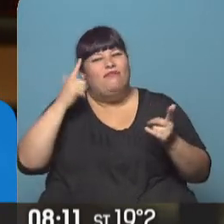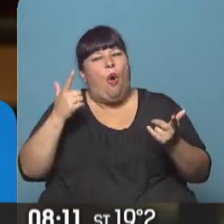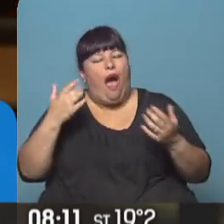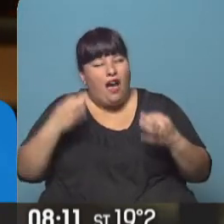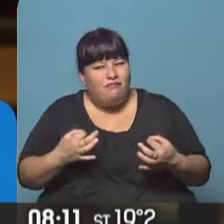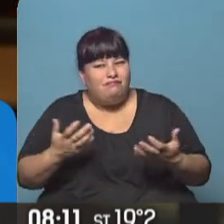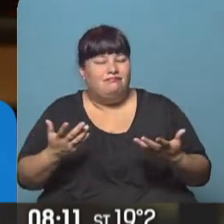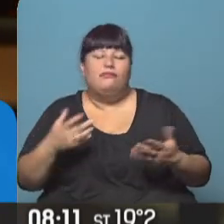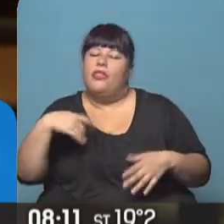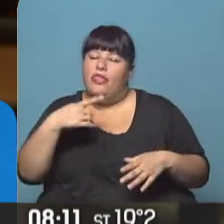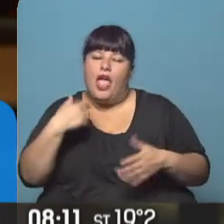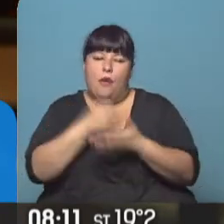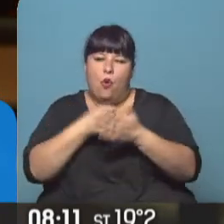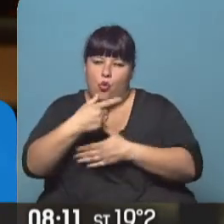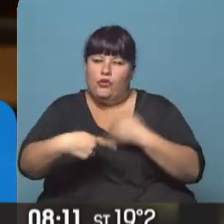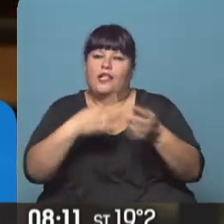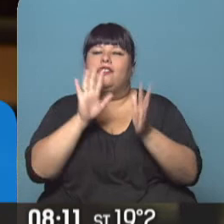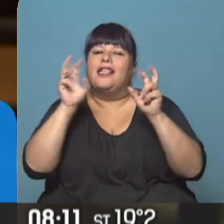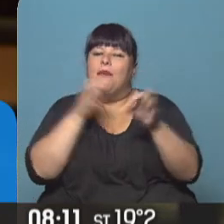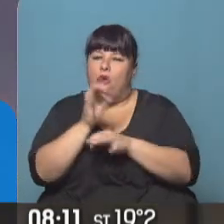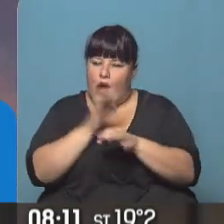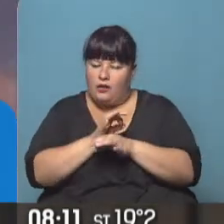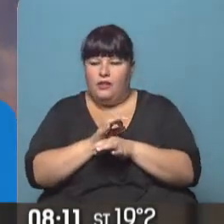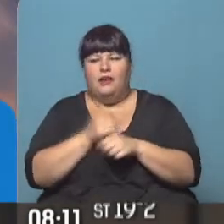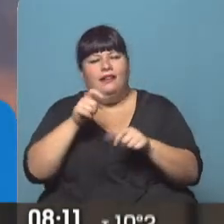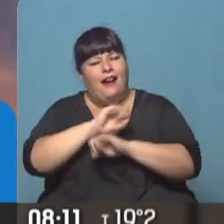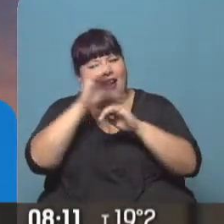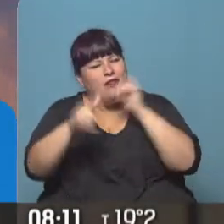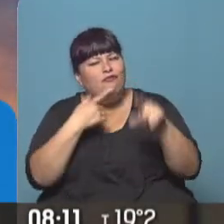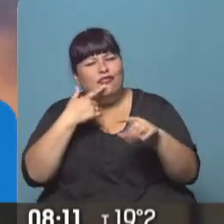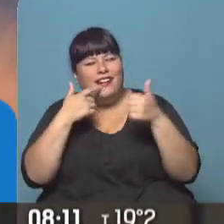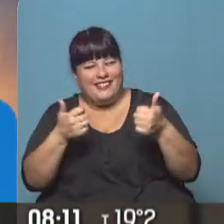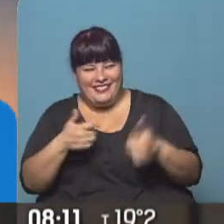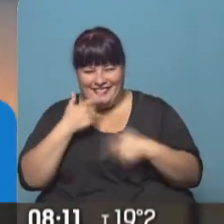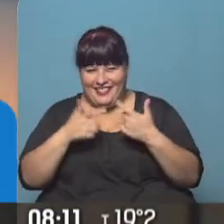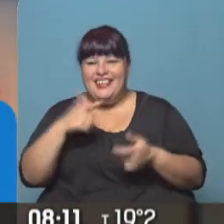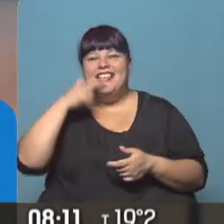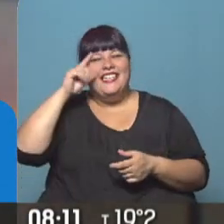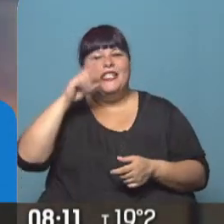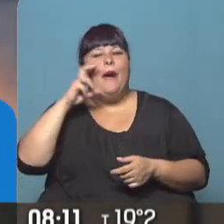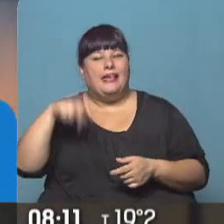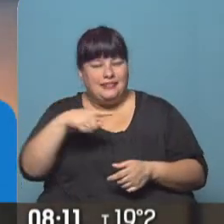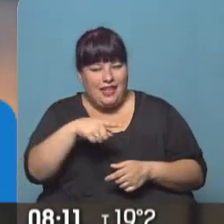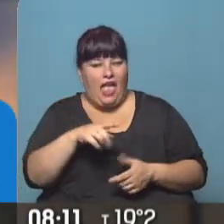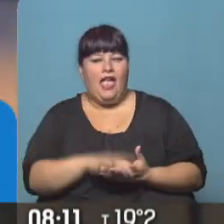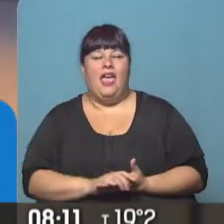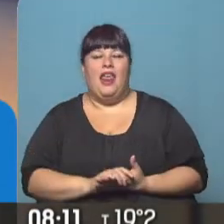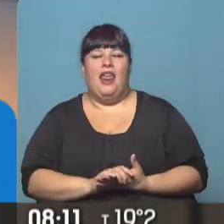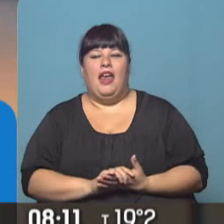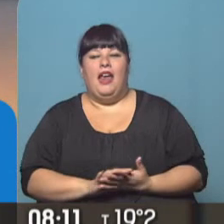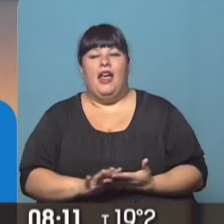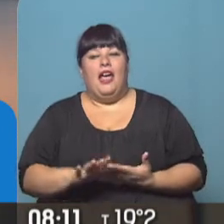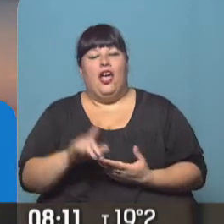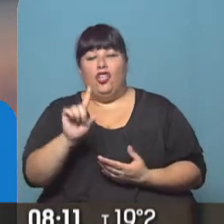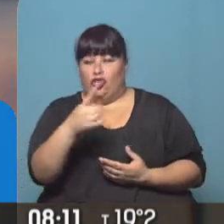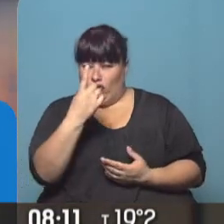Entonces, hay que enfrentar nuevos desafíos educativos. Excelente como habla este chico. Sebastián Bornik. No lo